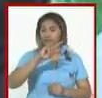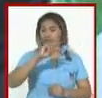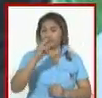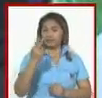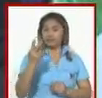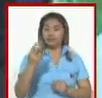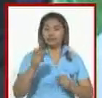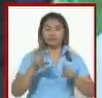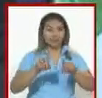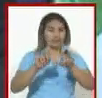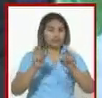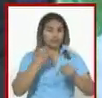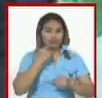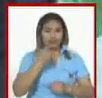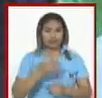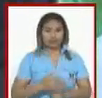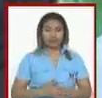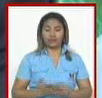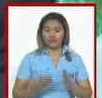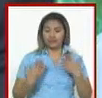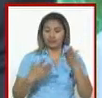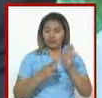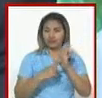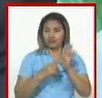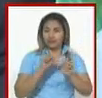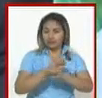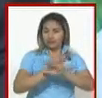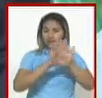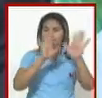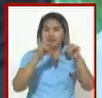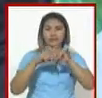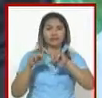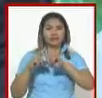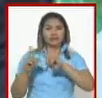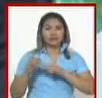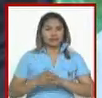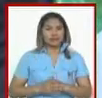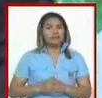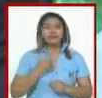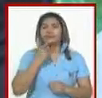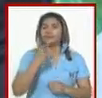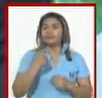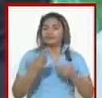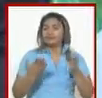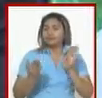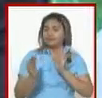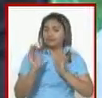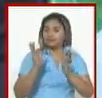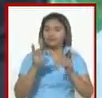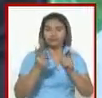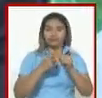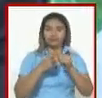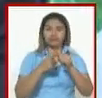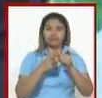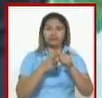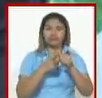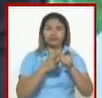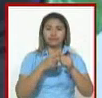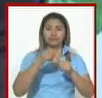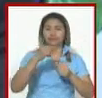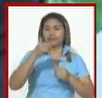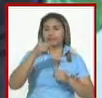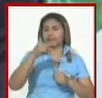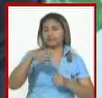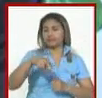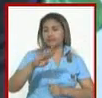segunda pregunta se ha dicho se ha mostrado con mucha claridad las diferencias y se ha contrastado que en el primer caso del caso